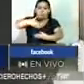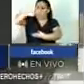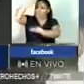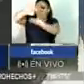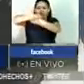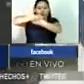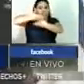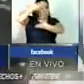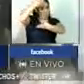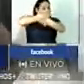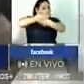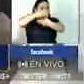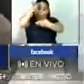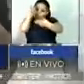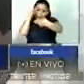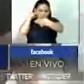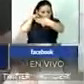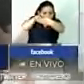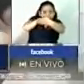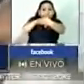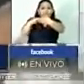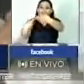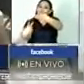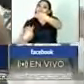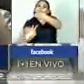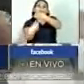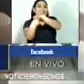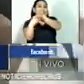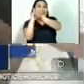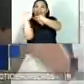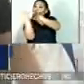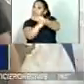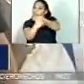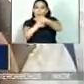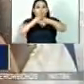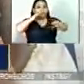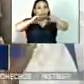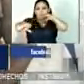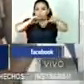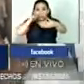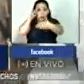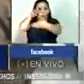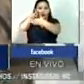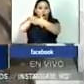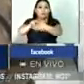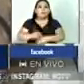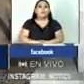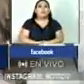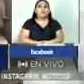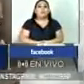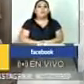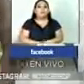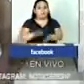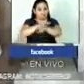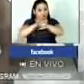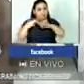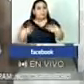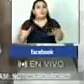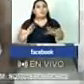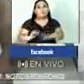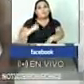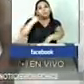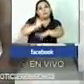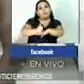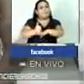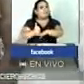visualización para que ellos no puedan tener ningún tipo de comunicación. Se han establecido